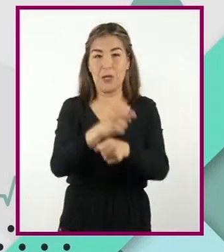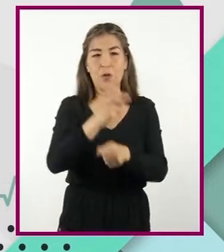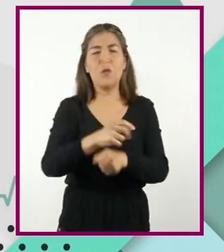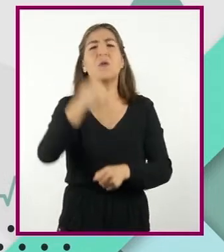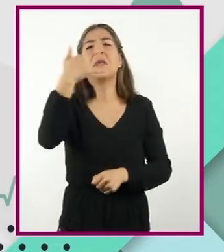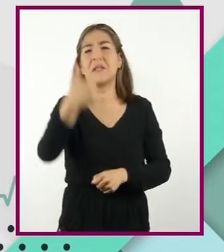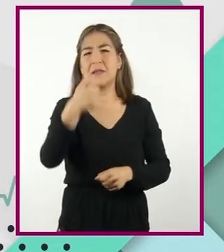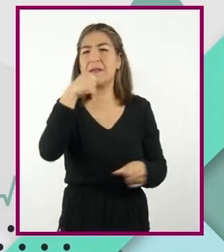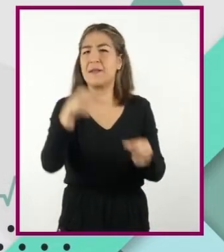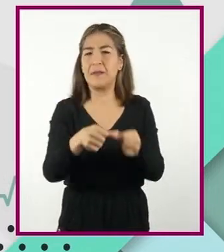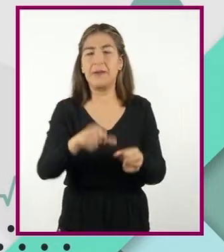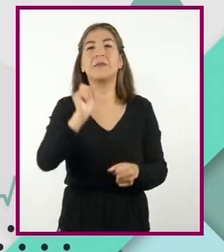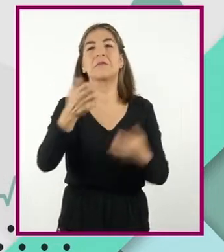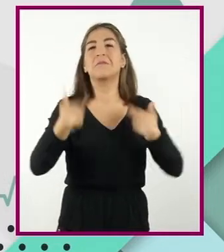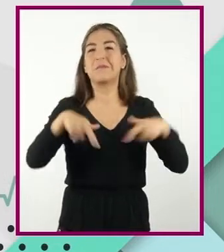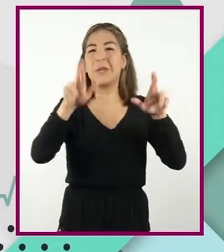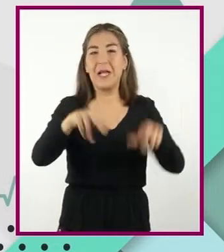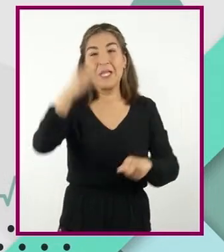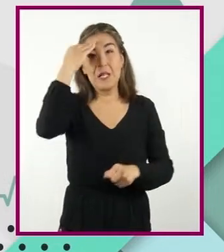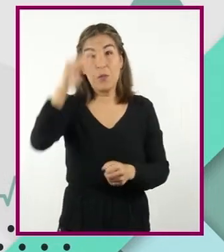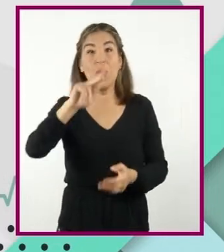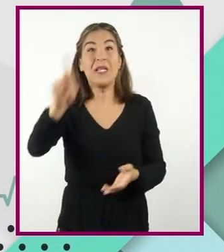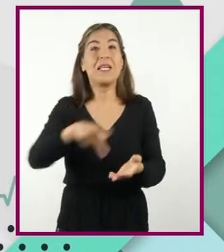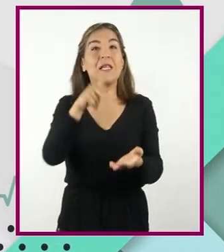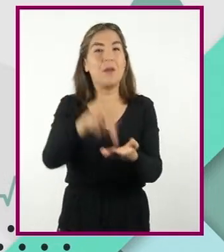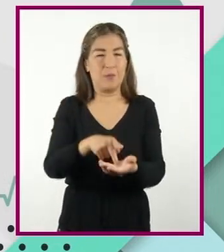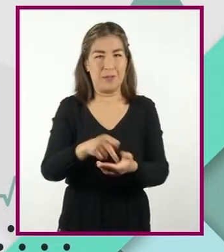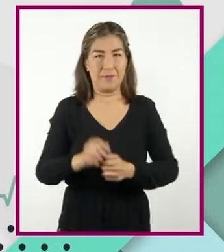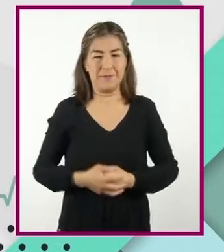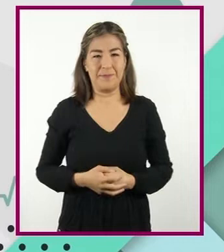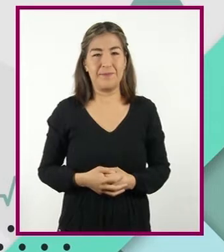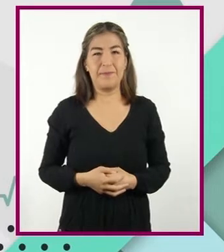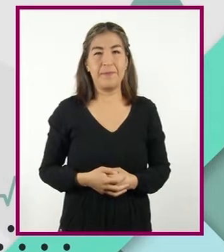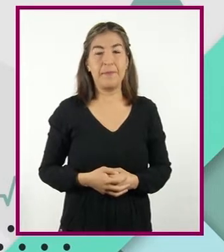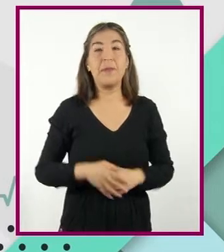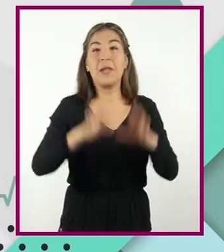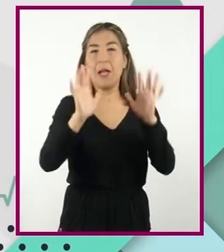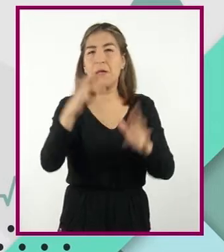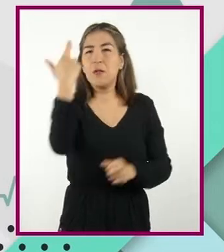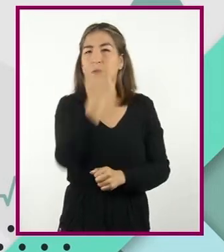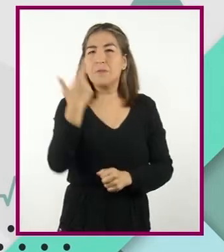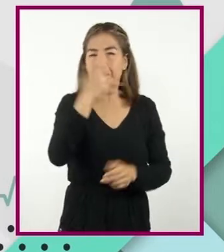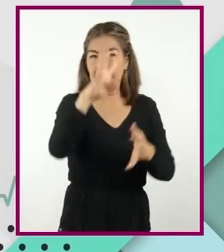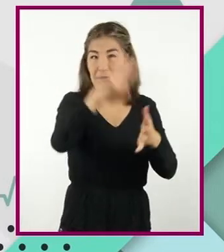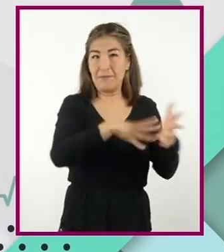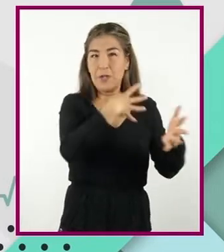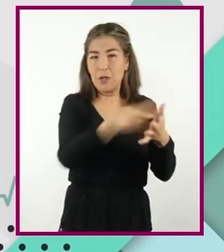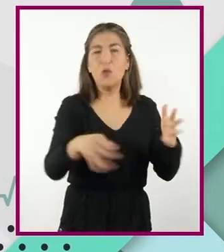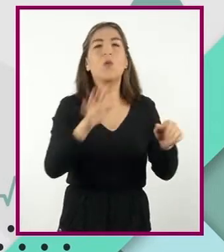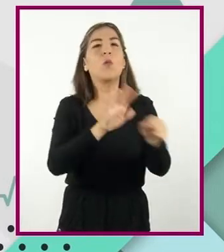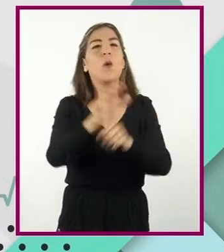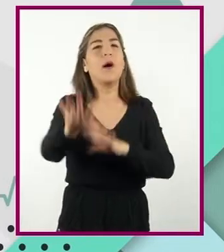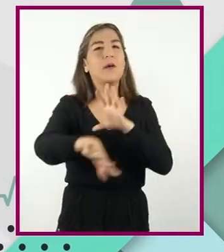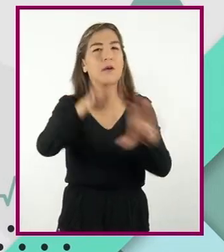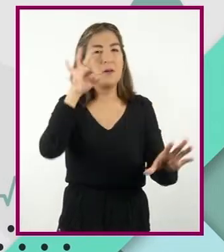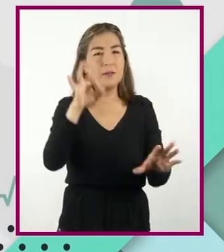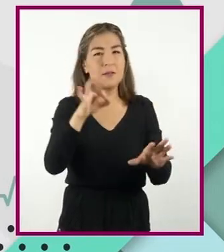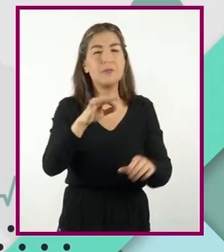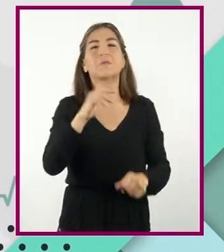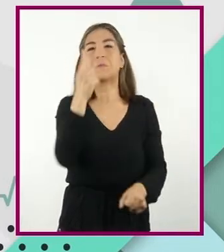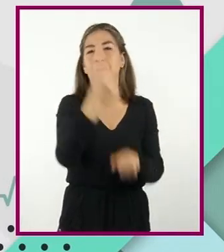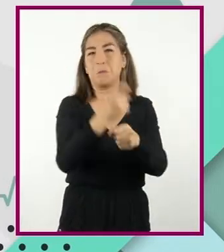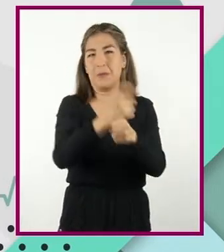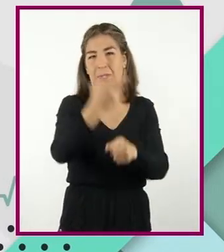representa el valor de la distancia recorrida en kilómetros. Al analizar los datos de la tabla, obtenemos una primera